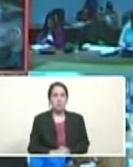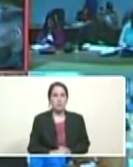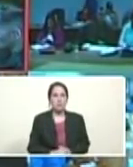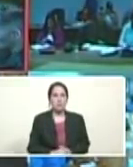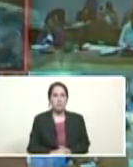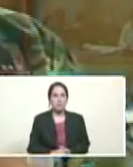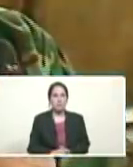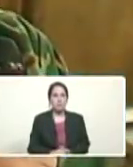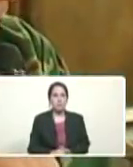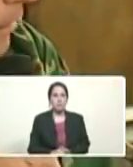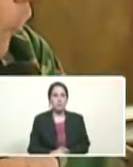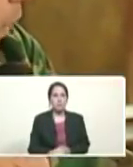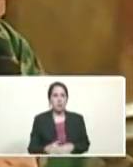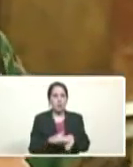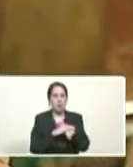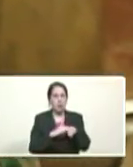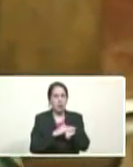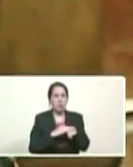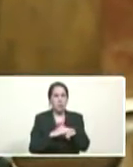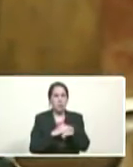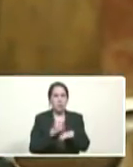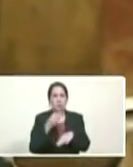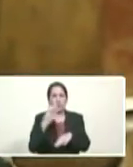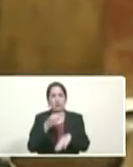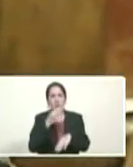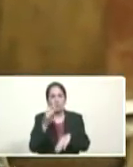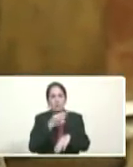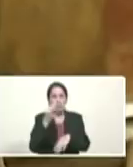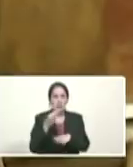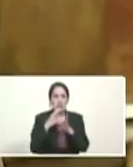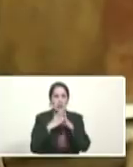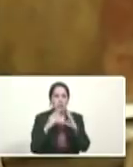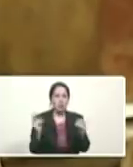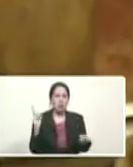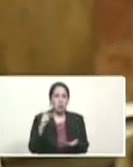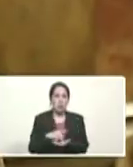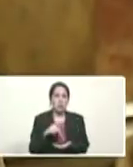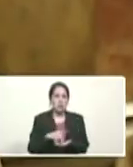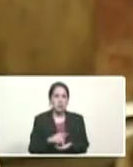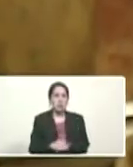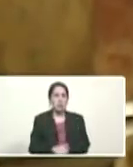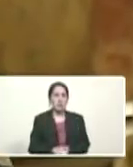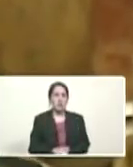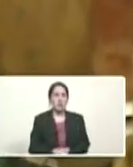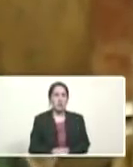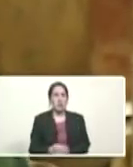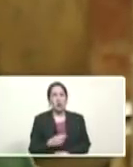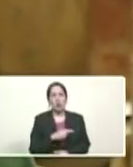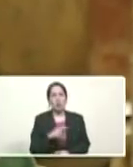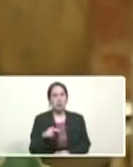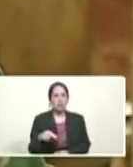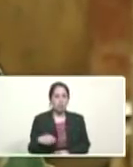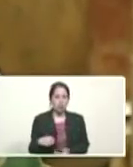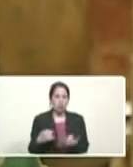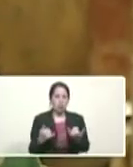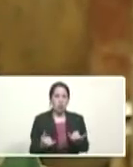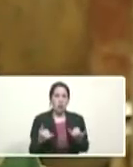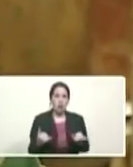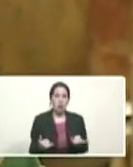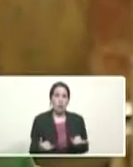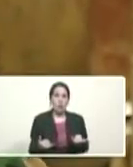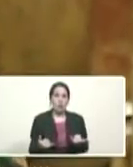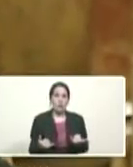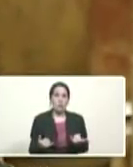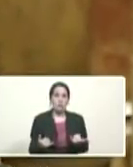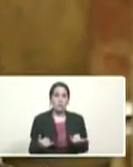jefe su permiso y muy buenas tardes a todos los presentes nosotros en este momento nos encontramos